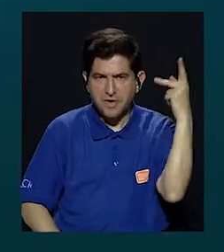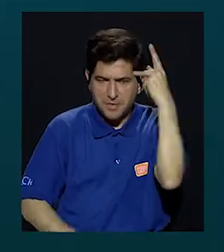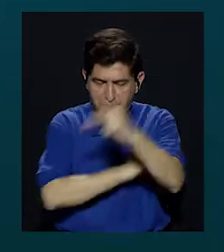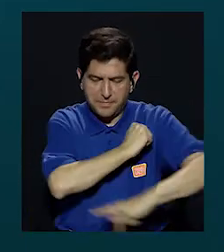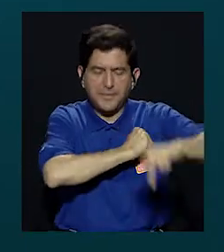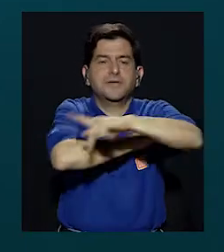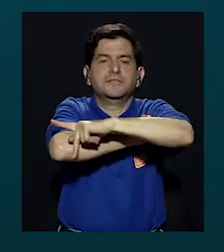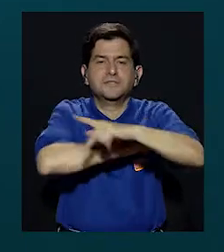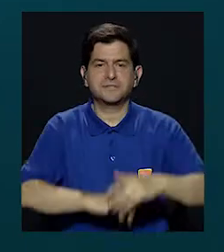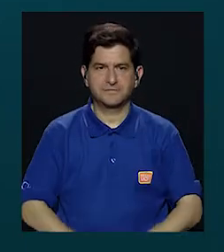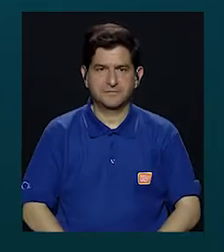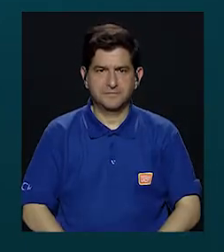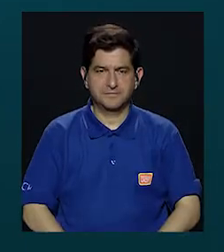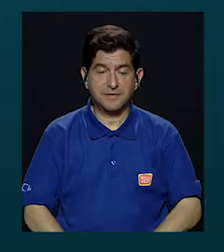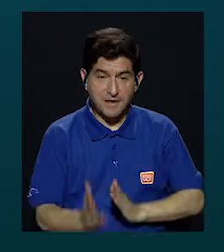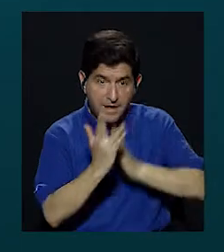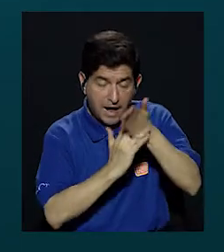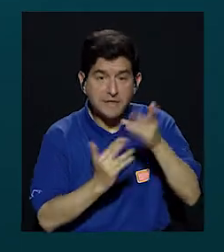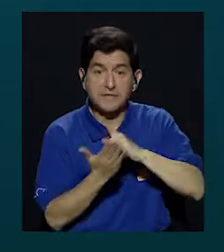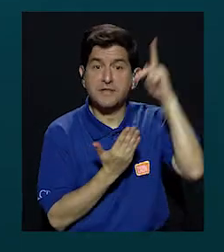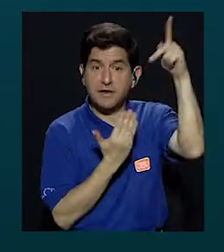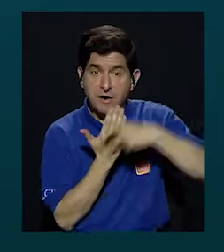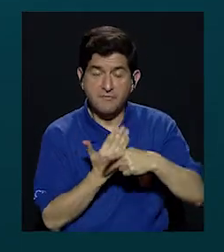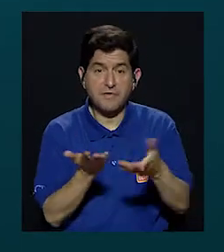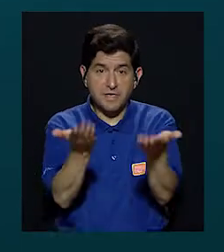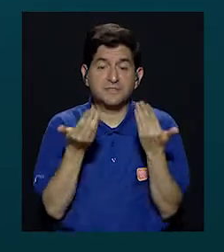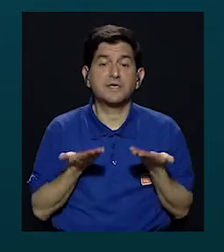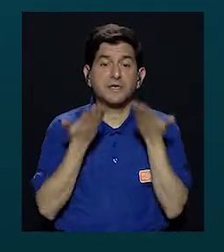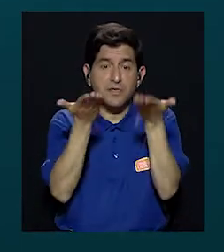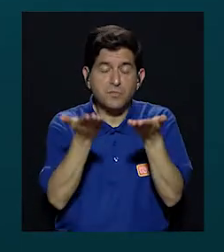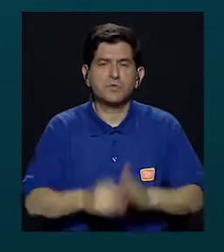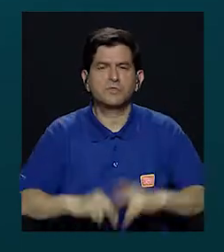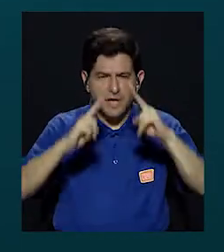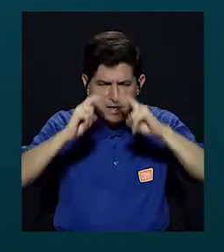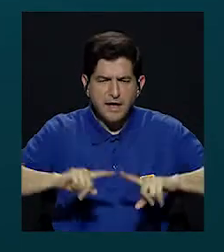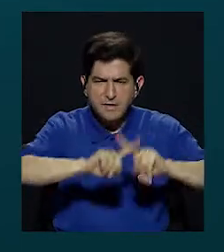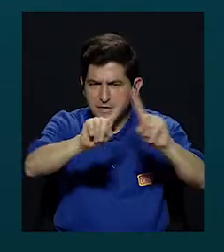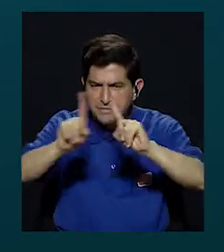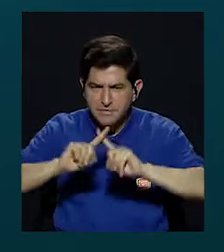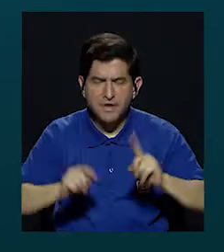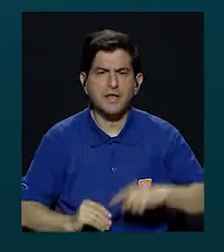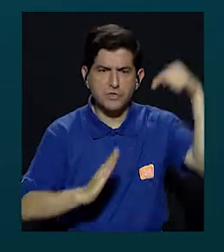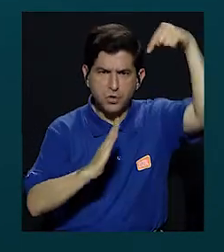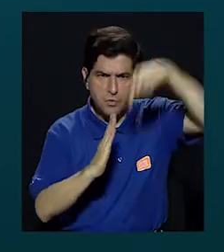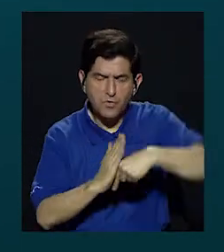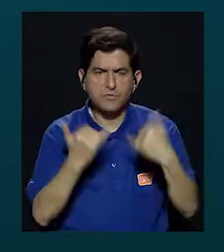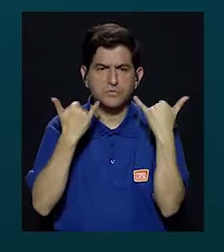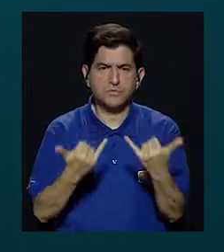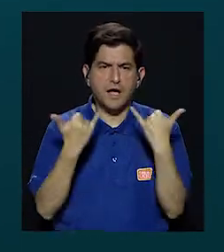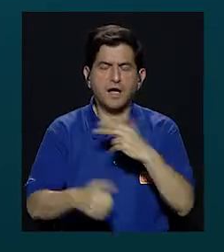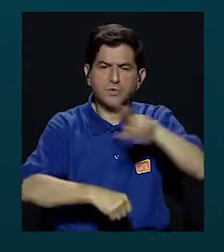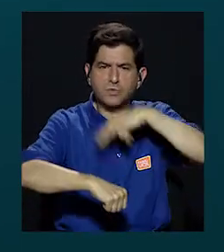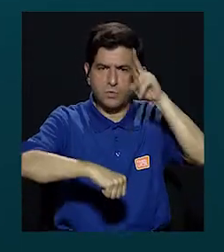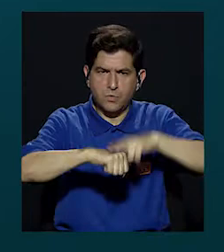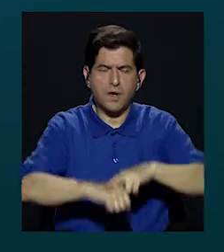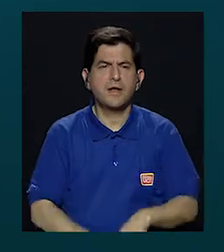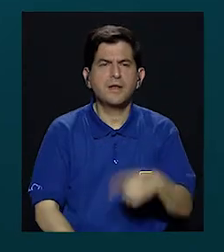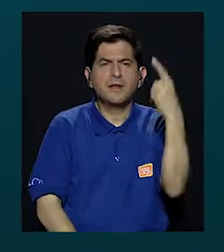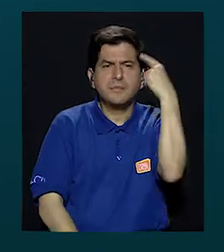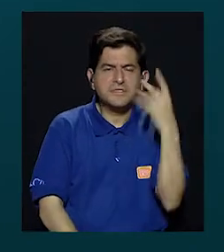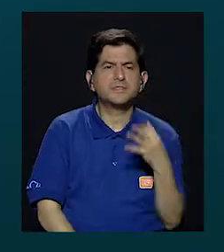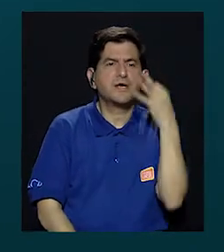política de nuestro país por medio de estos programas queremos brindarle una lectura diversa y profunda de la actualidad nacional